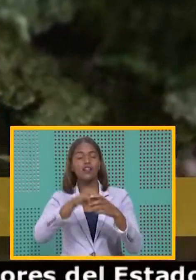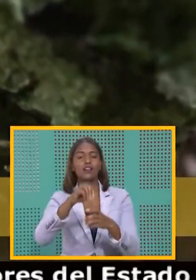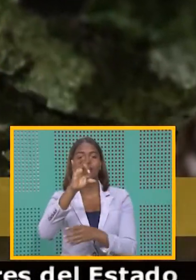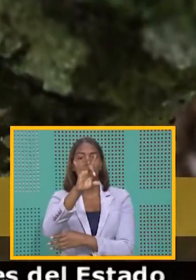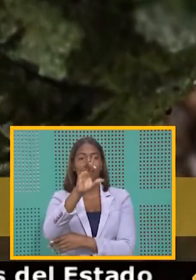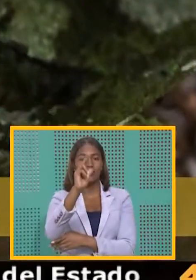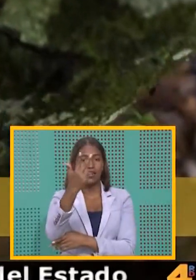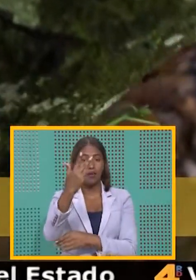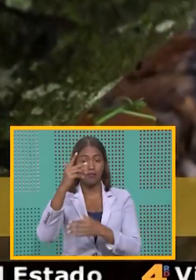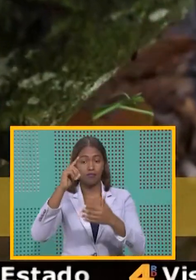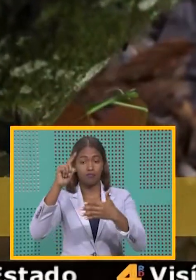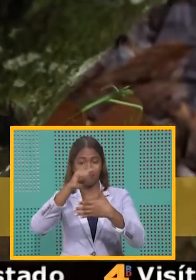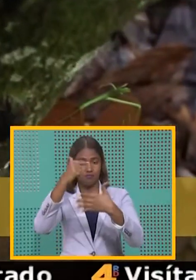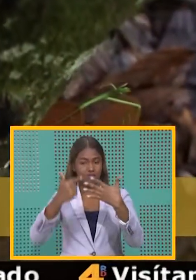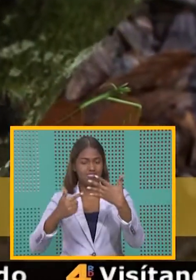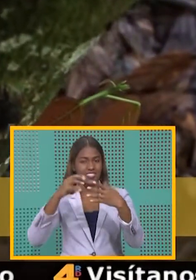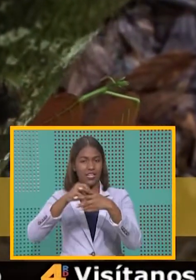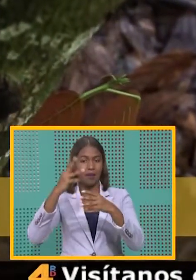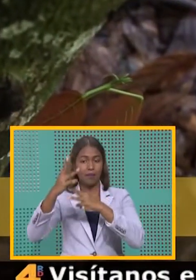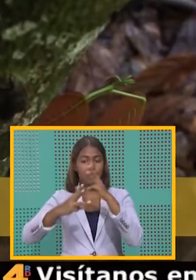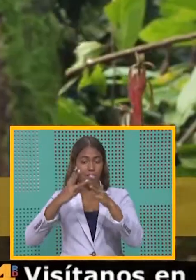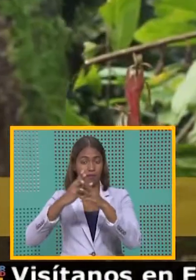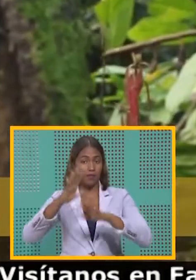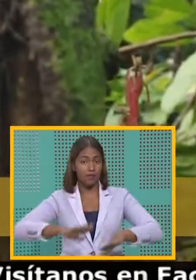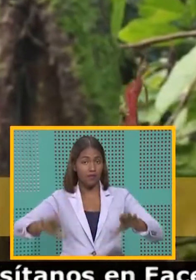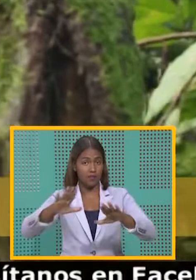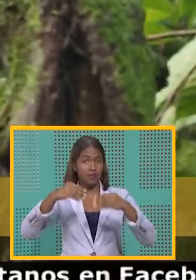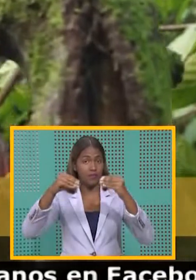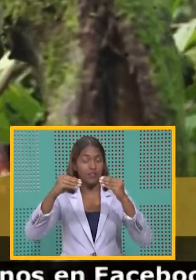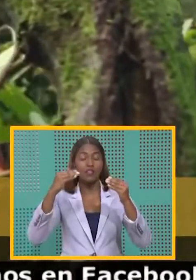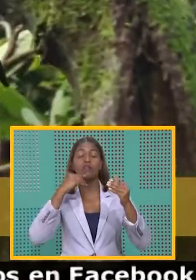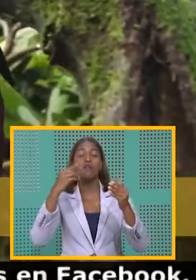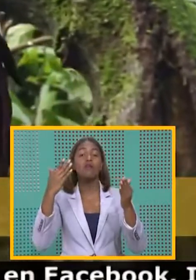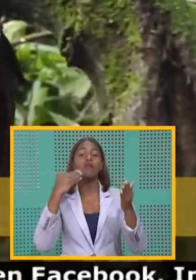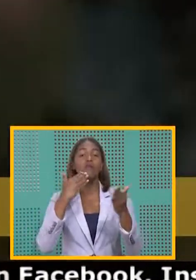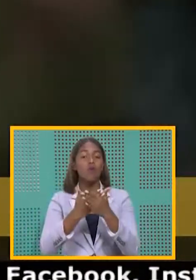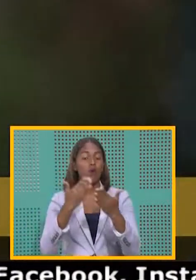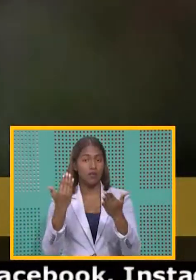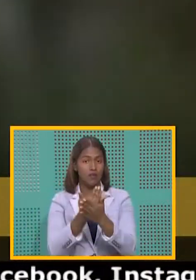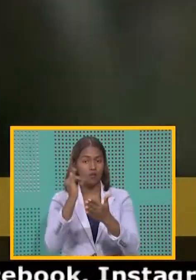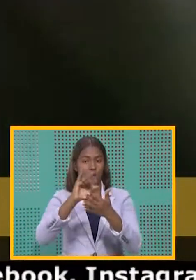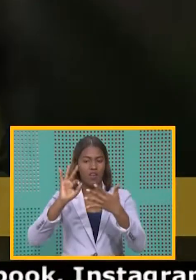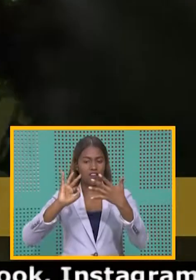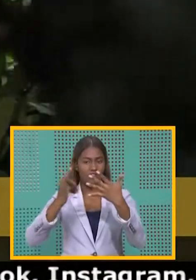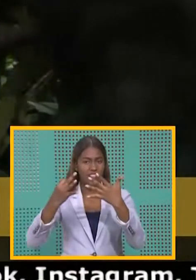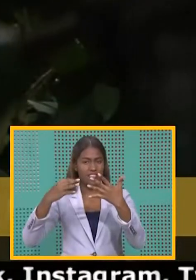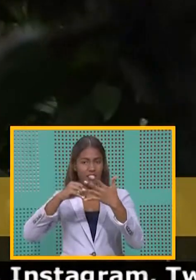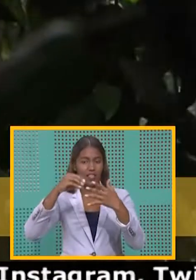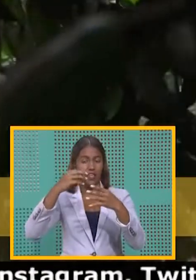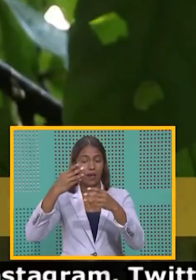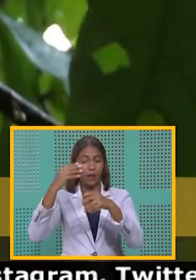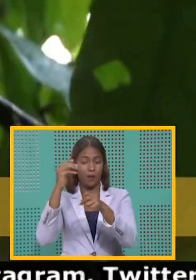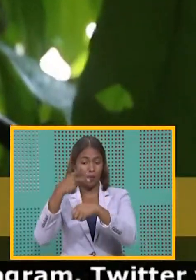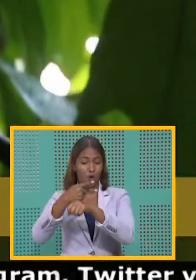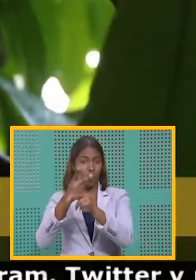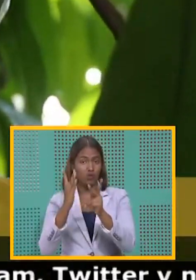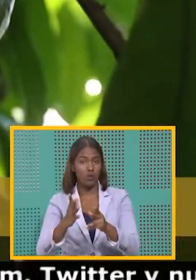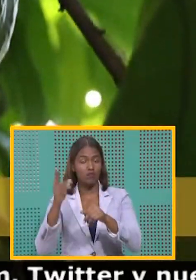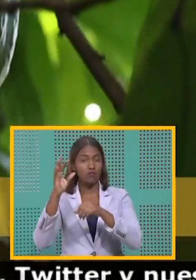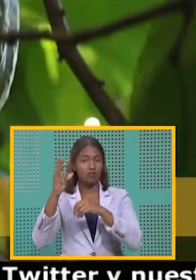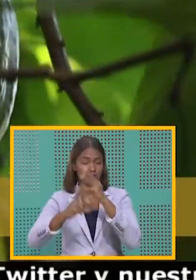tres primeros lugares del mercado mundial en términos de calidad y el noveno lugar en producción mundial. Solo en el